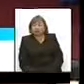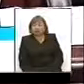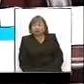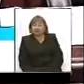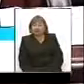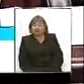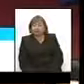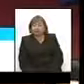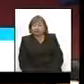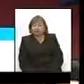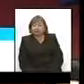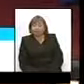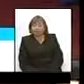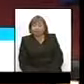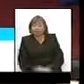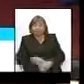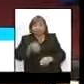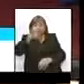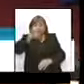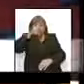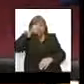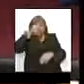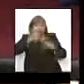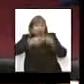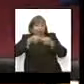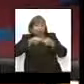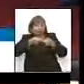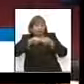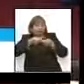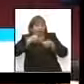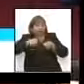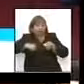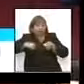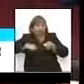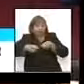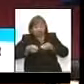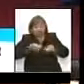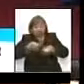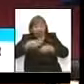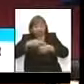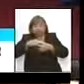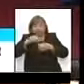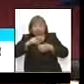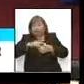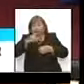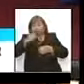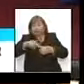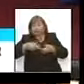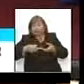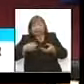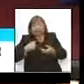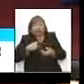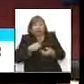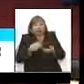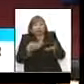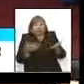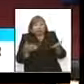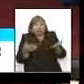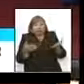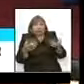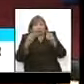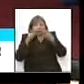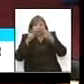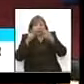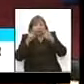para concluir, de la cabeza va a manejar luego la parte municipal, va a manejar la parte regional. Y entonces nos vamos a encontrar con un